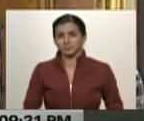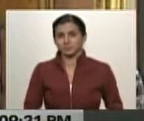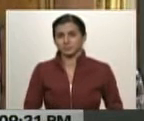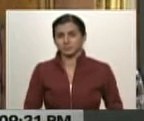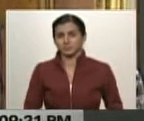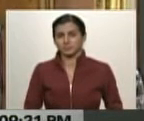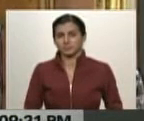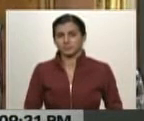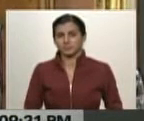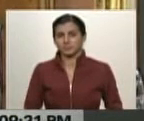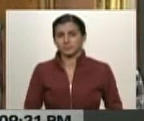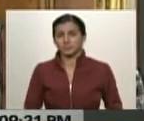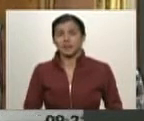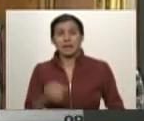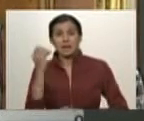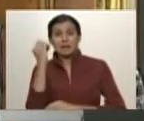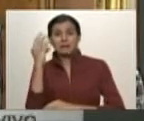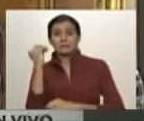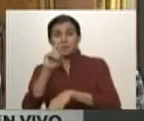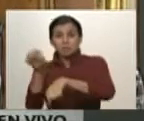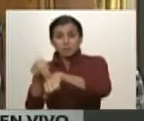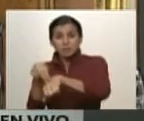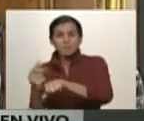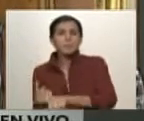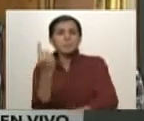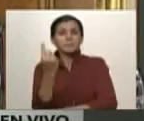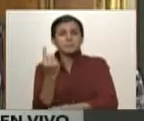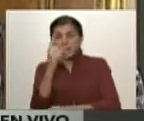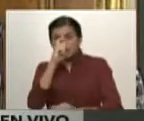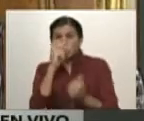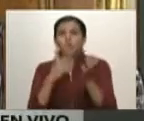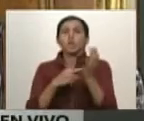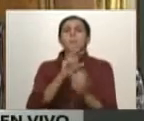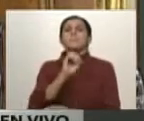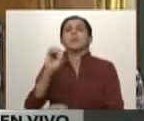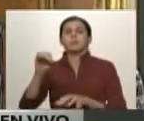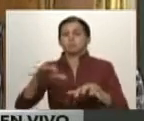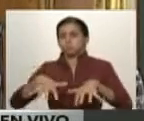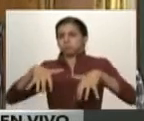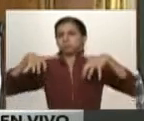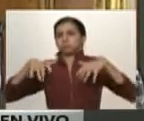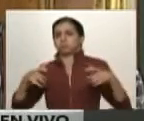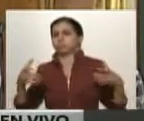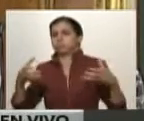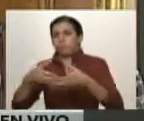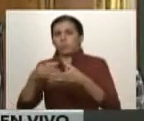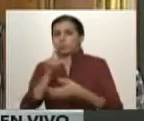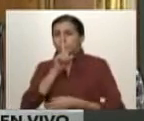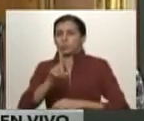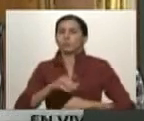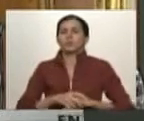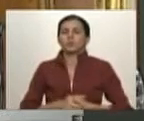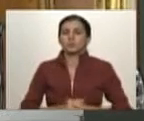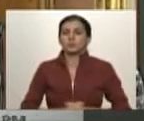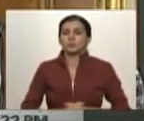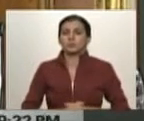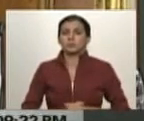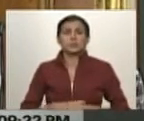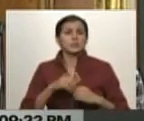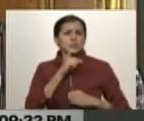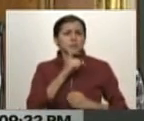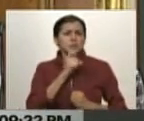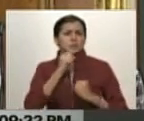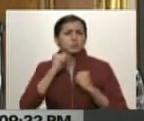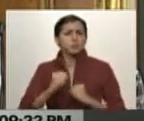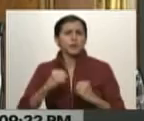la asamblea nacional unicameral se eligió por primera vez en el año 2000 en una elección que fue la reelección más compleja que a vida